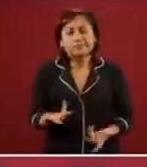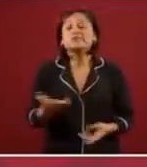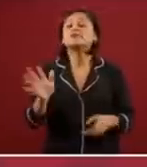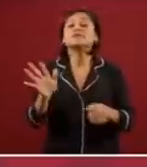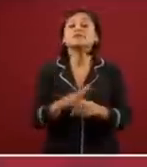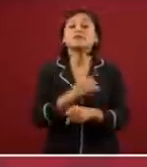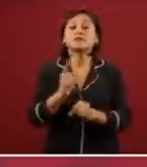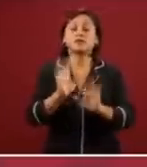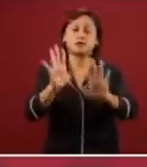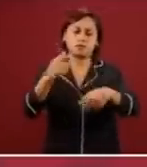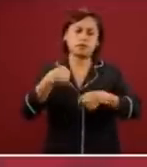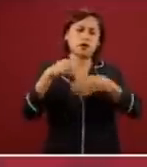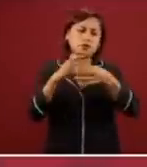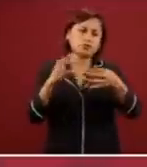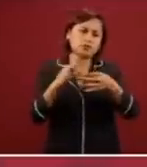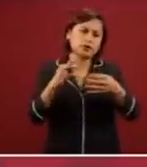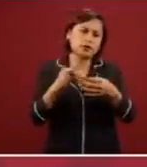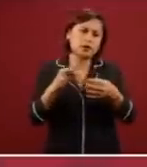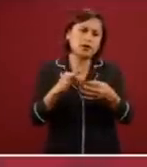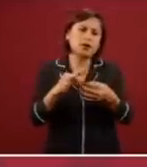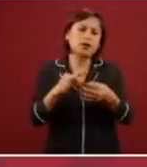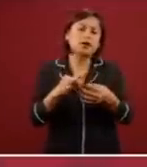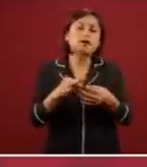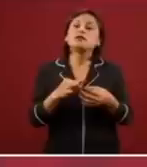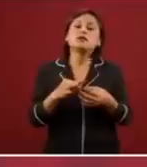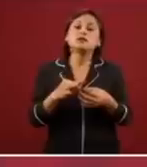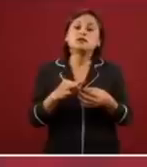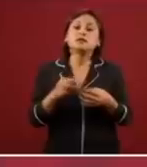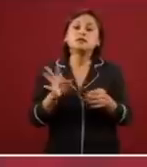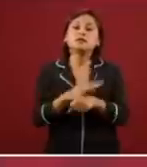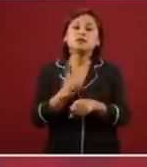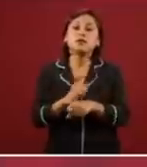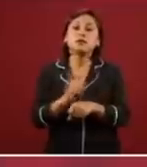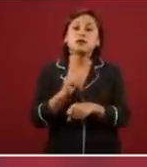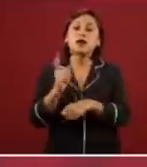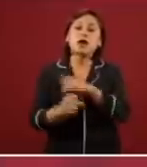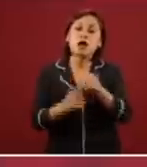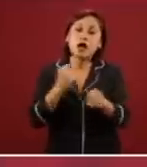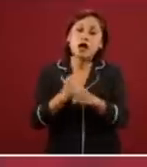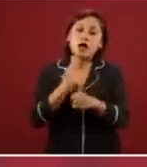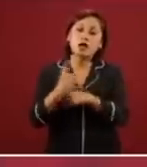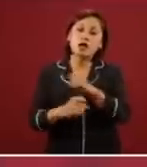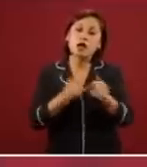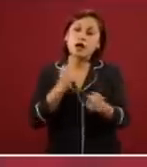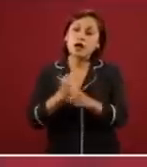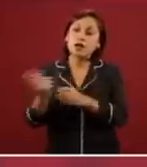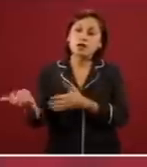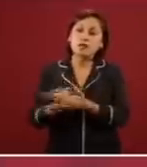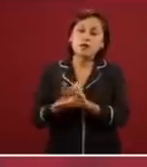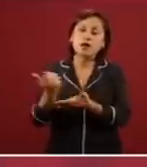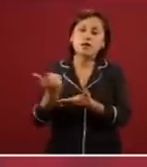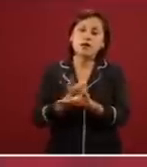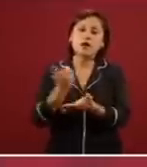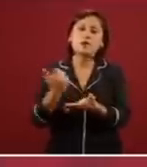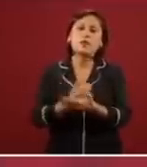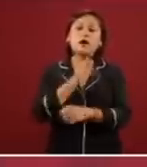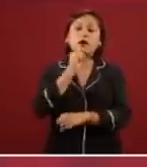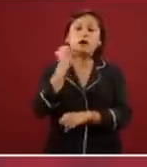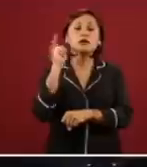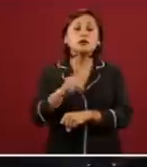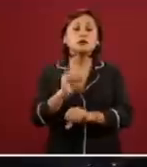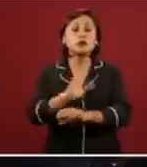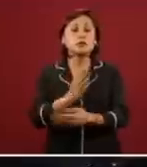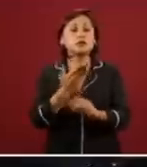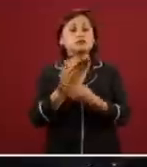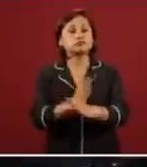tres ejemplos, obligaban que el pago fuera anual anticipado, tenían muchas restricciones en términos de servicios de